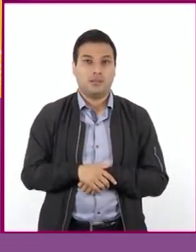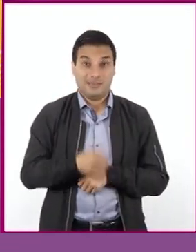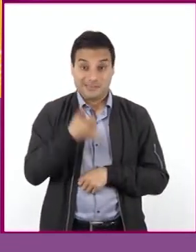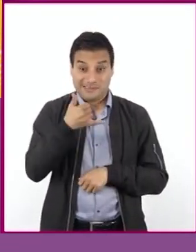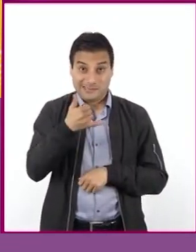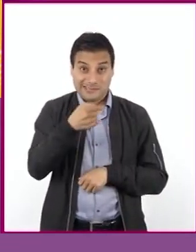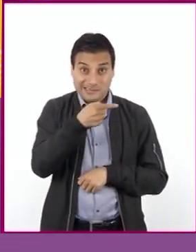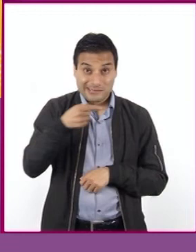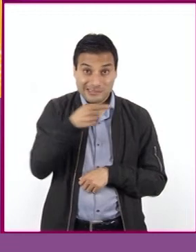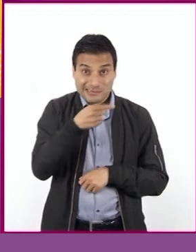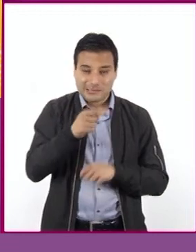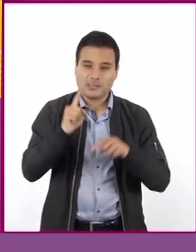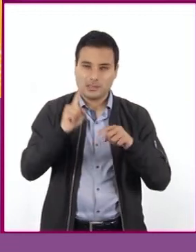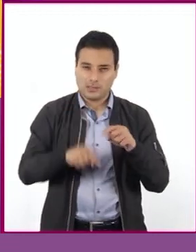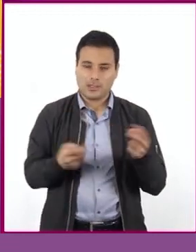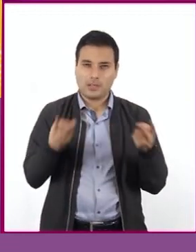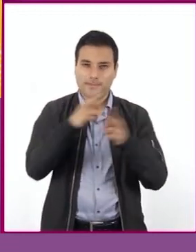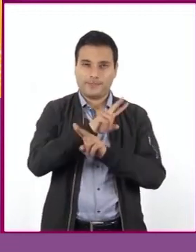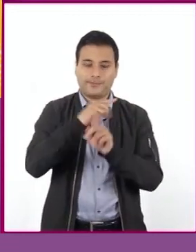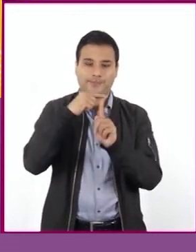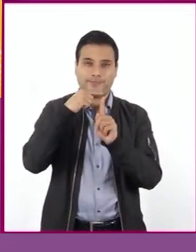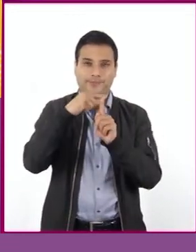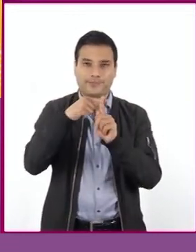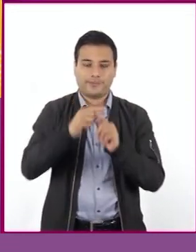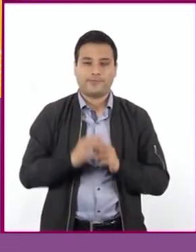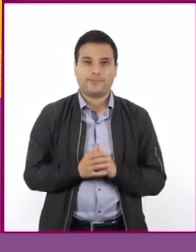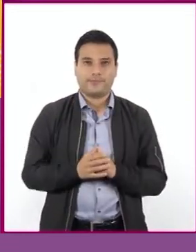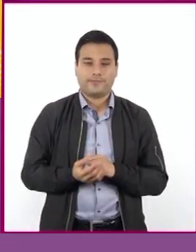y. Empezamos con los signos.